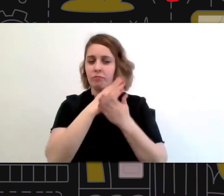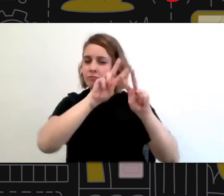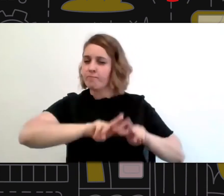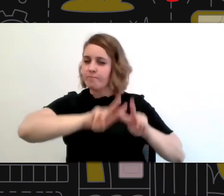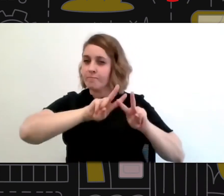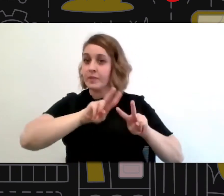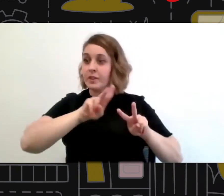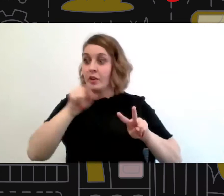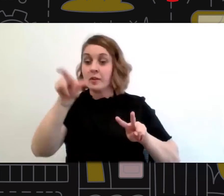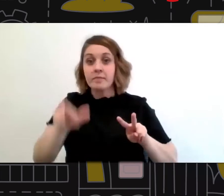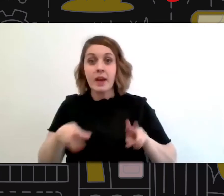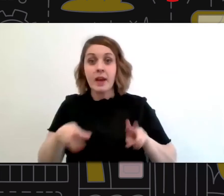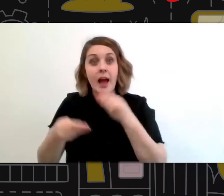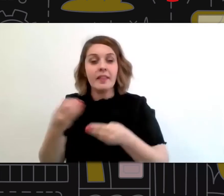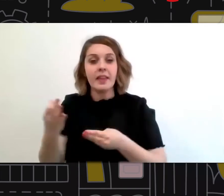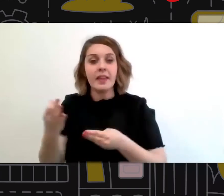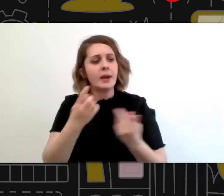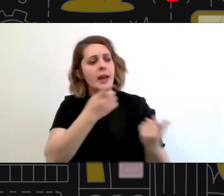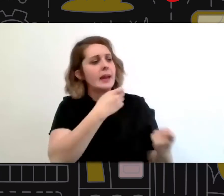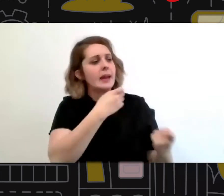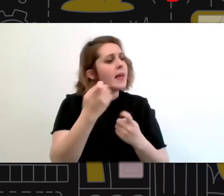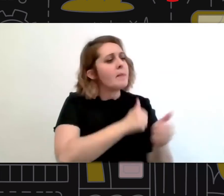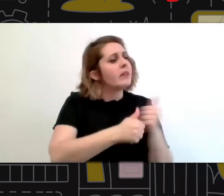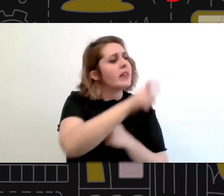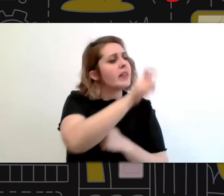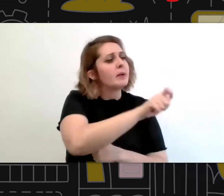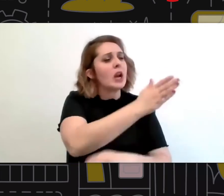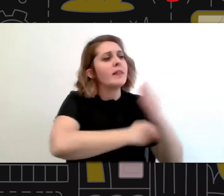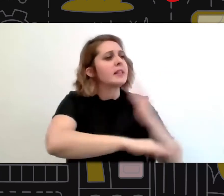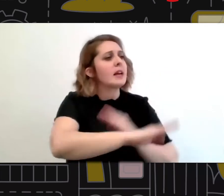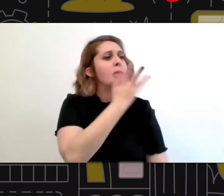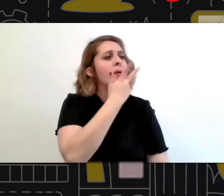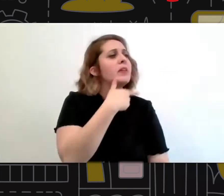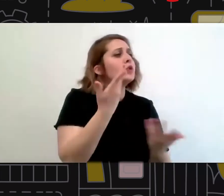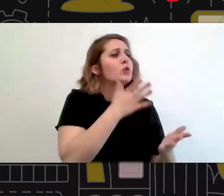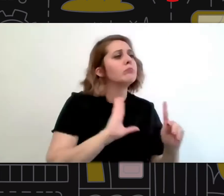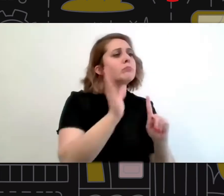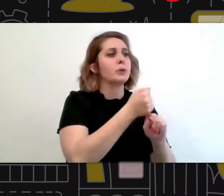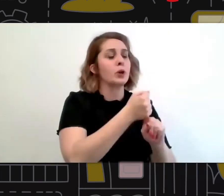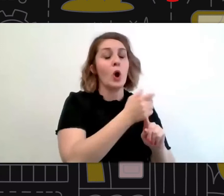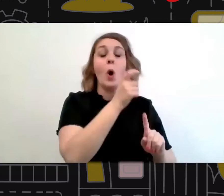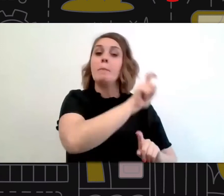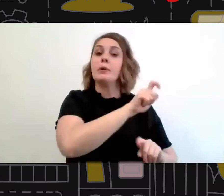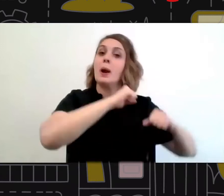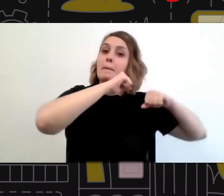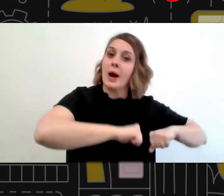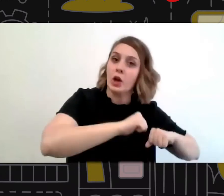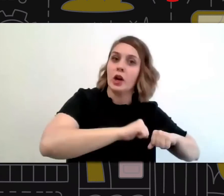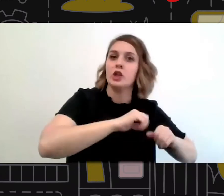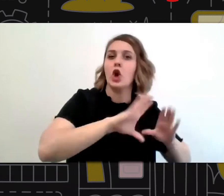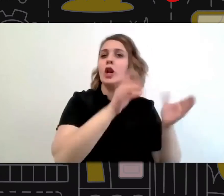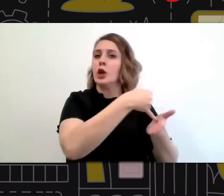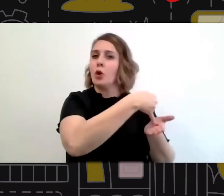hace es identificar necesidades y preferencias en las personas con discapacidad, mayores y colectivos vulnerables en todos